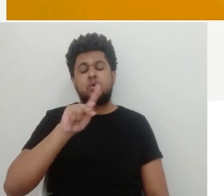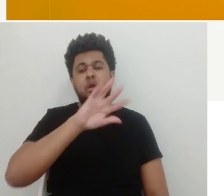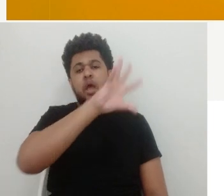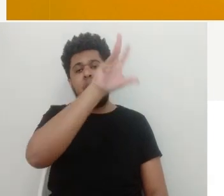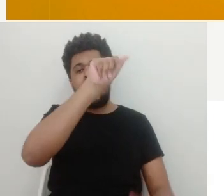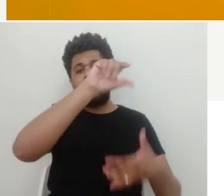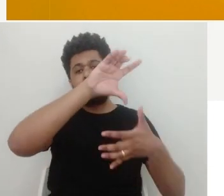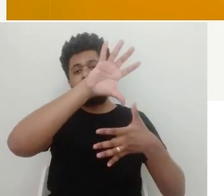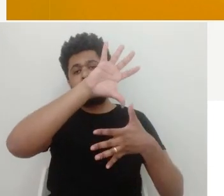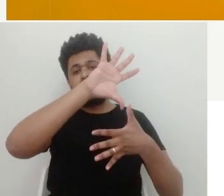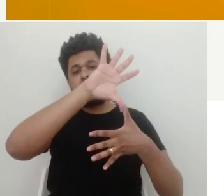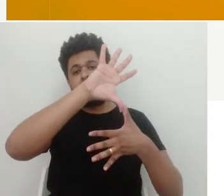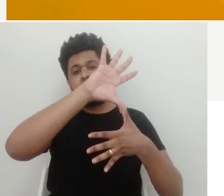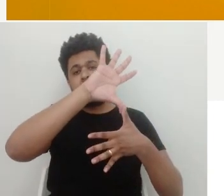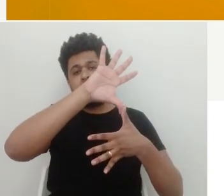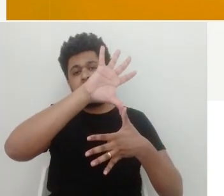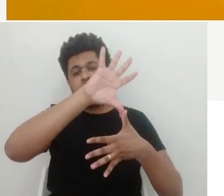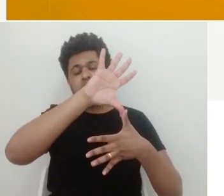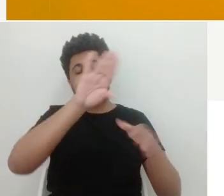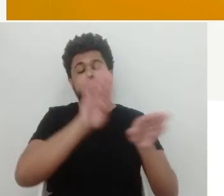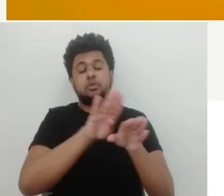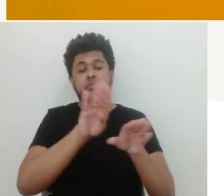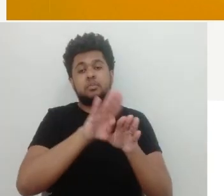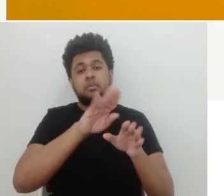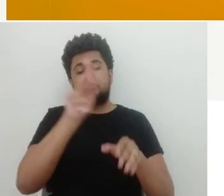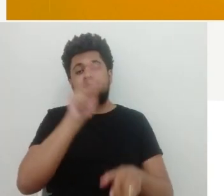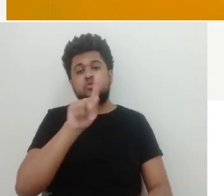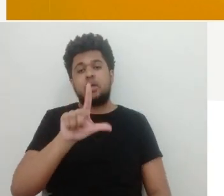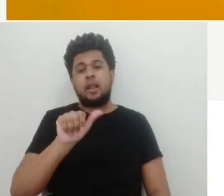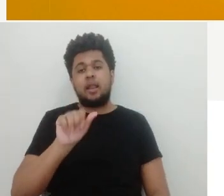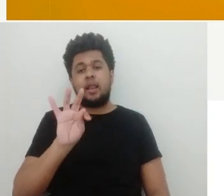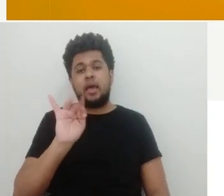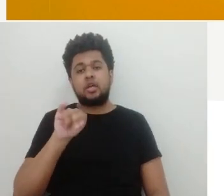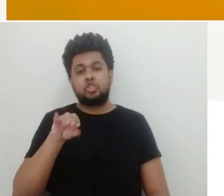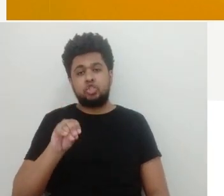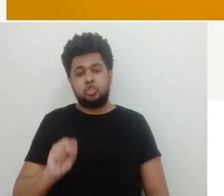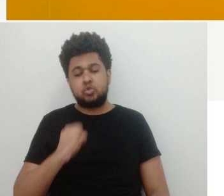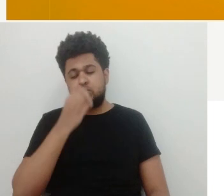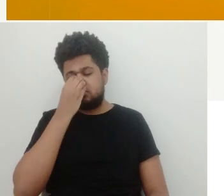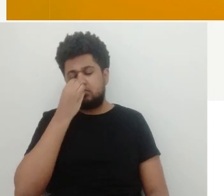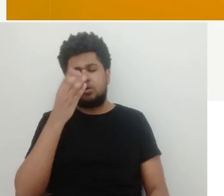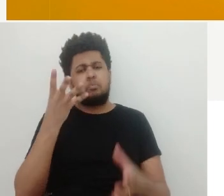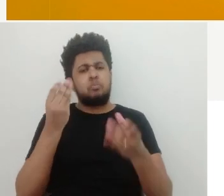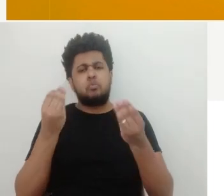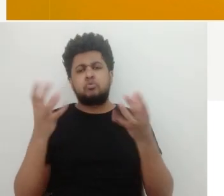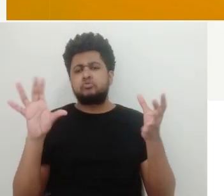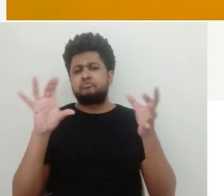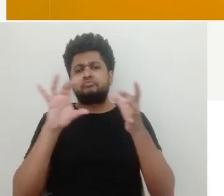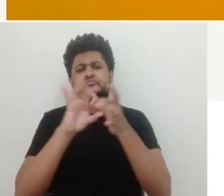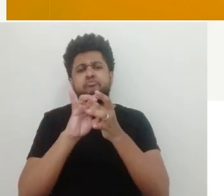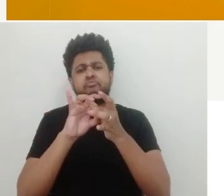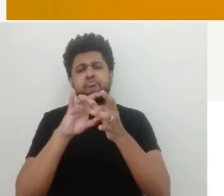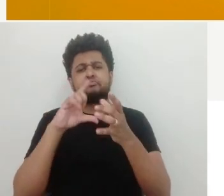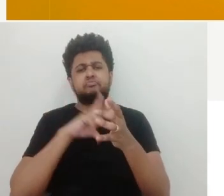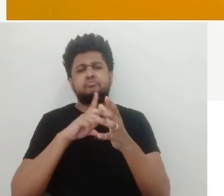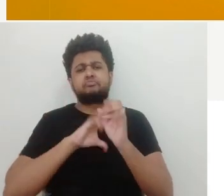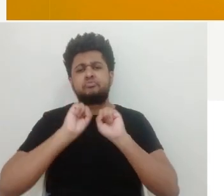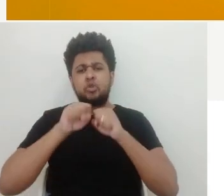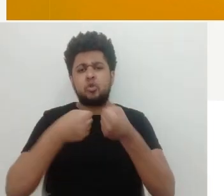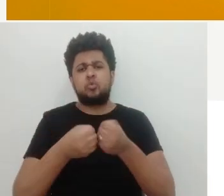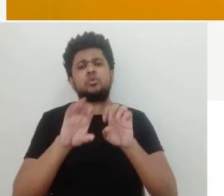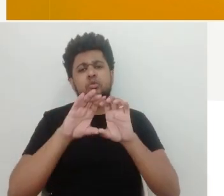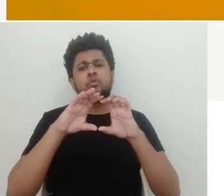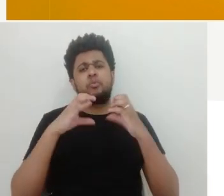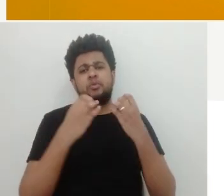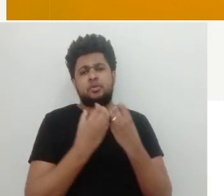muy vinculados a las luchas comunitarias, ¿verdad? Entonces ahí había, por un lado, el cuestionamiento a lo eurocéntrico y por